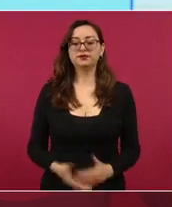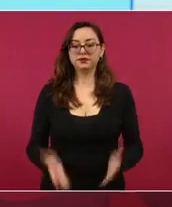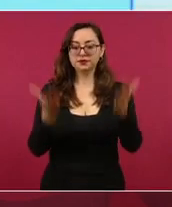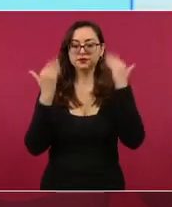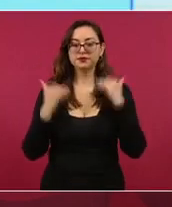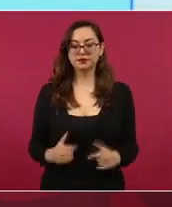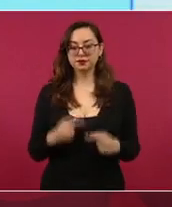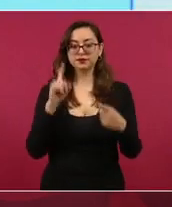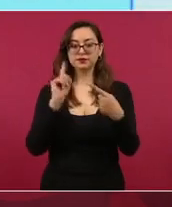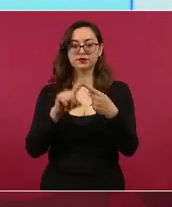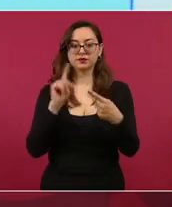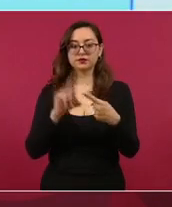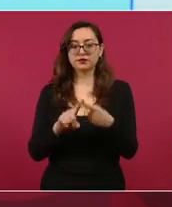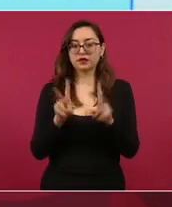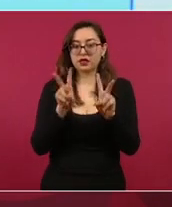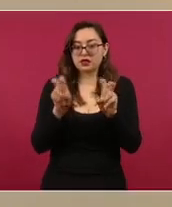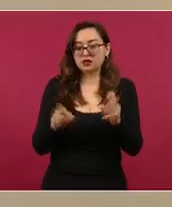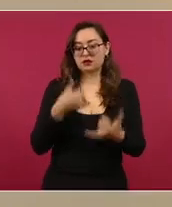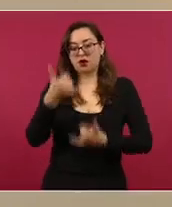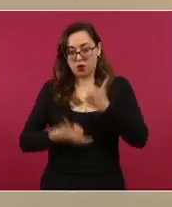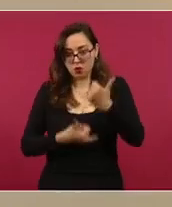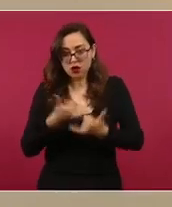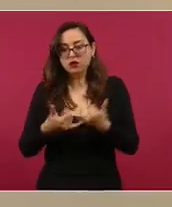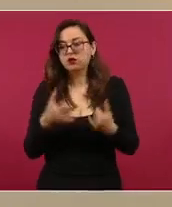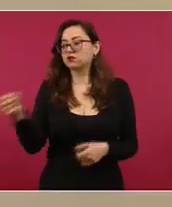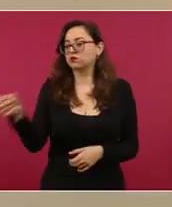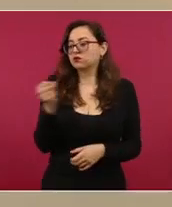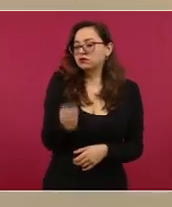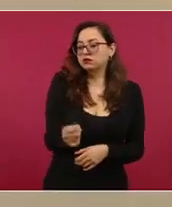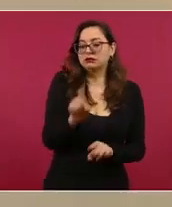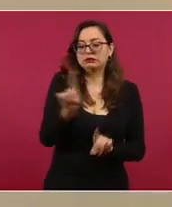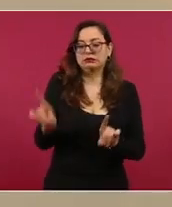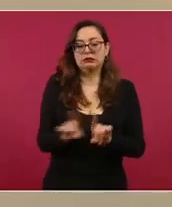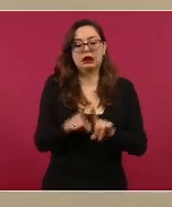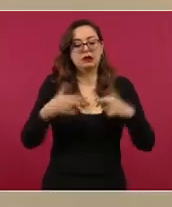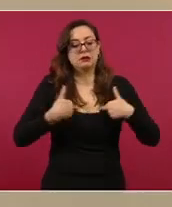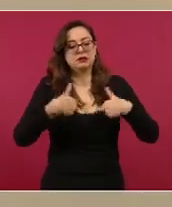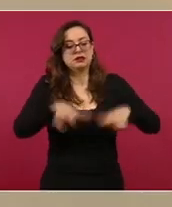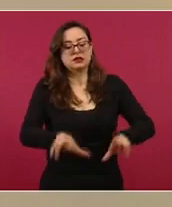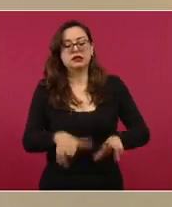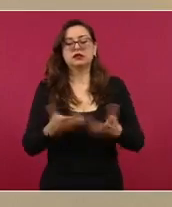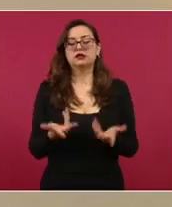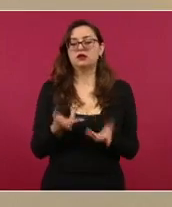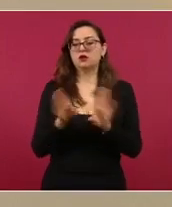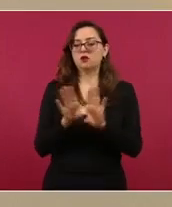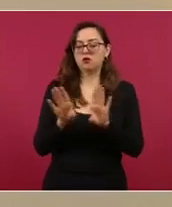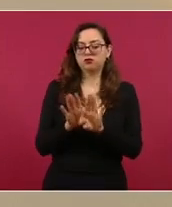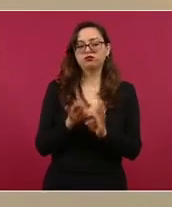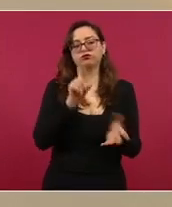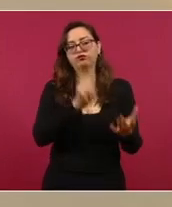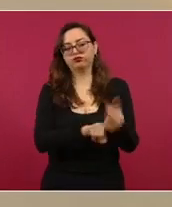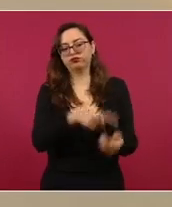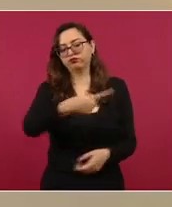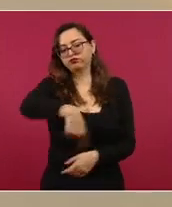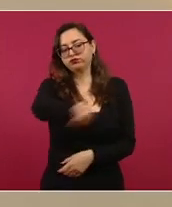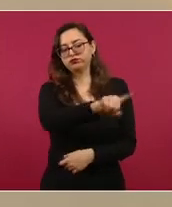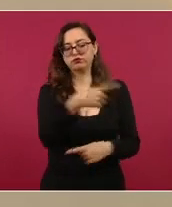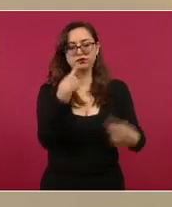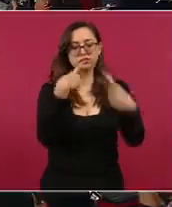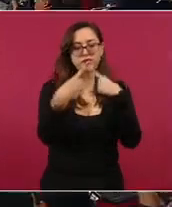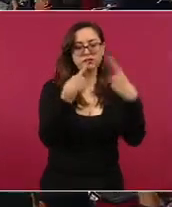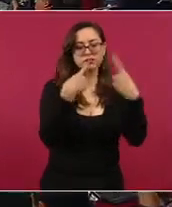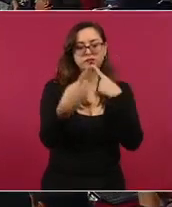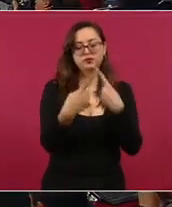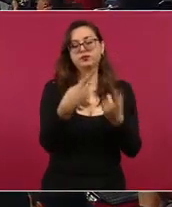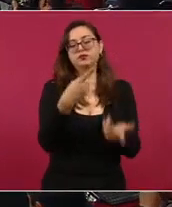de regulación de agentes de jugadores, a partir de las pláticas y también por acciones que ellos mismos emprendieron, la